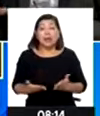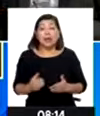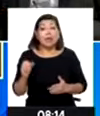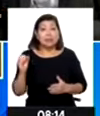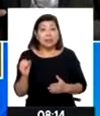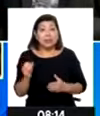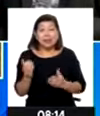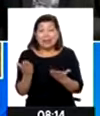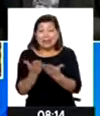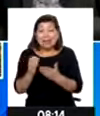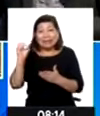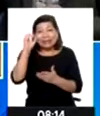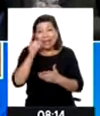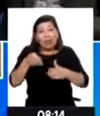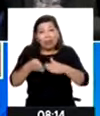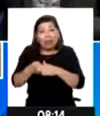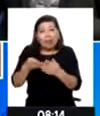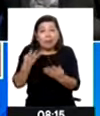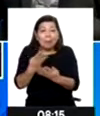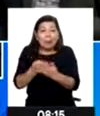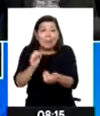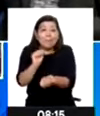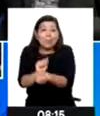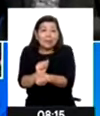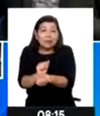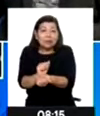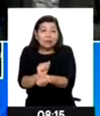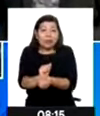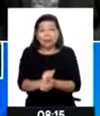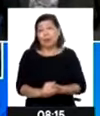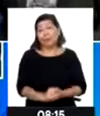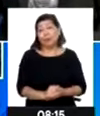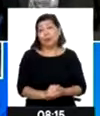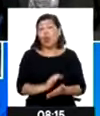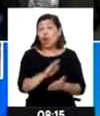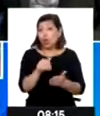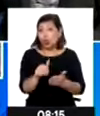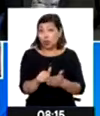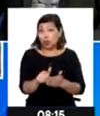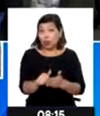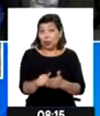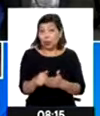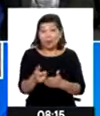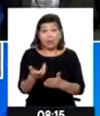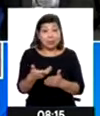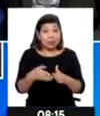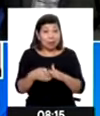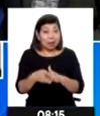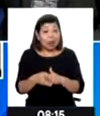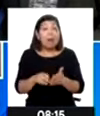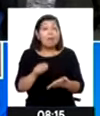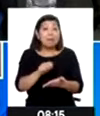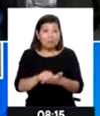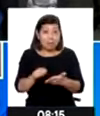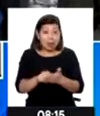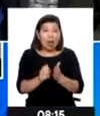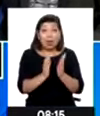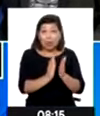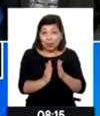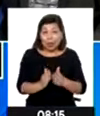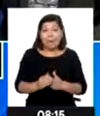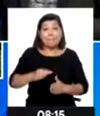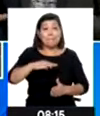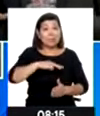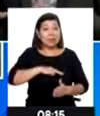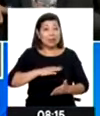cero analfabetismo en cárceles. Hemos dispuesto que todos estos privados de libertad se matriculen. Hemos coordinado con